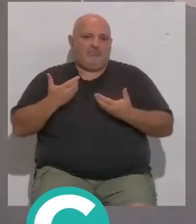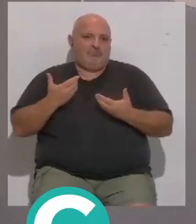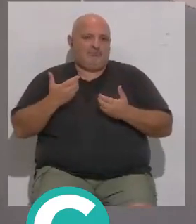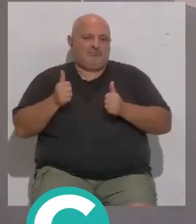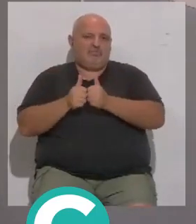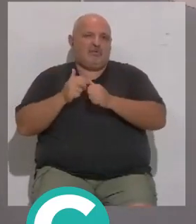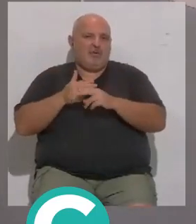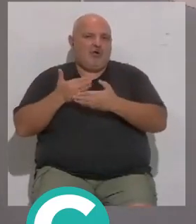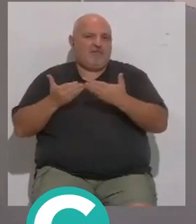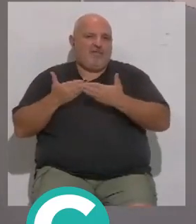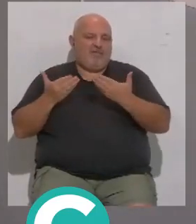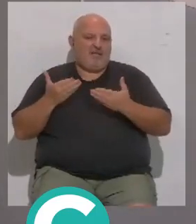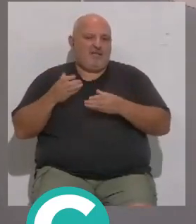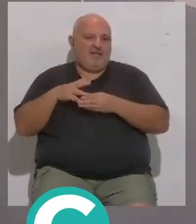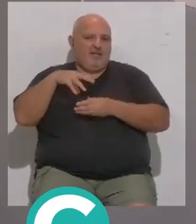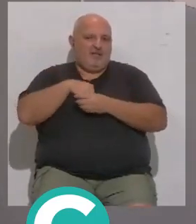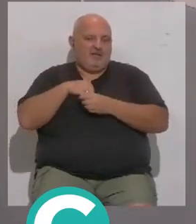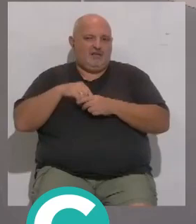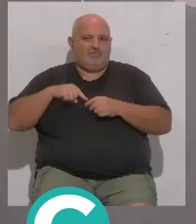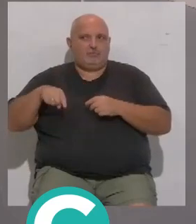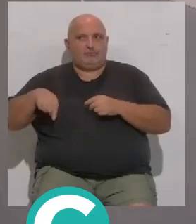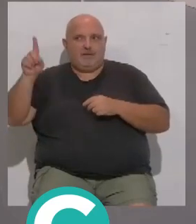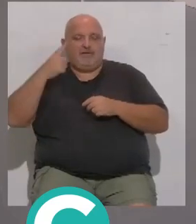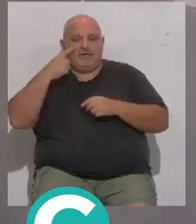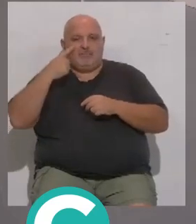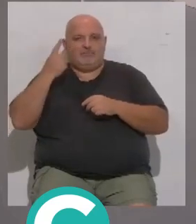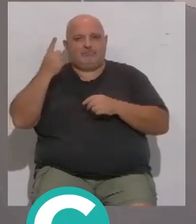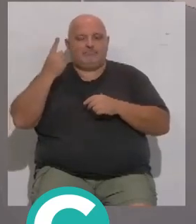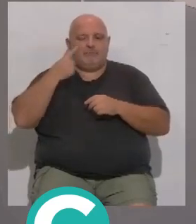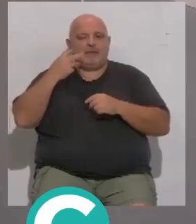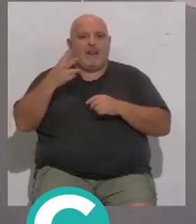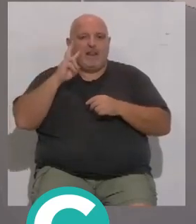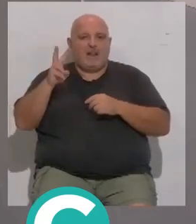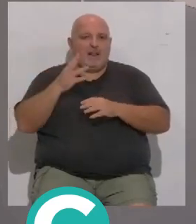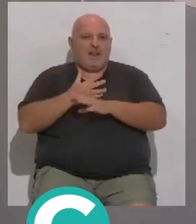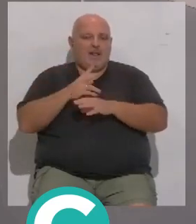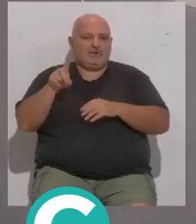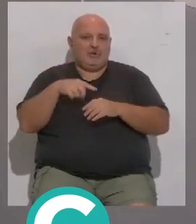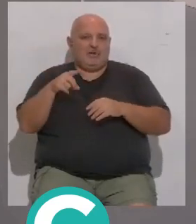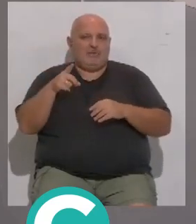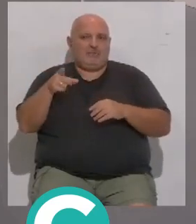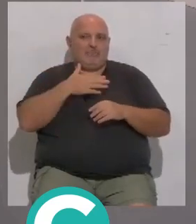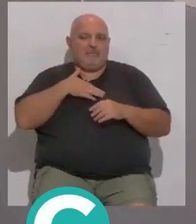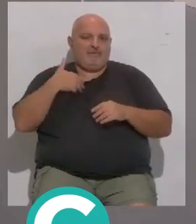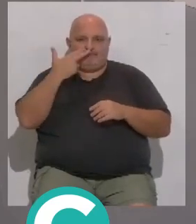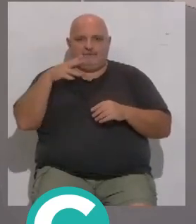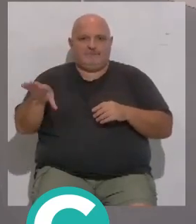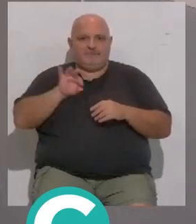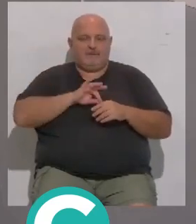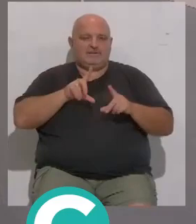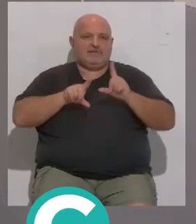hombres que trabajan en la selección, que están destinados en todas partes del mundo para ir viendo la evolución de los jugadores de cara a